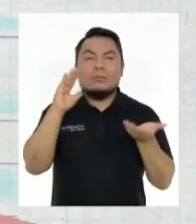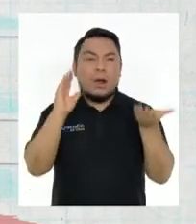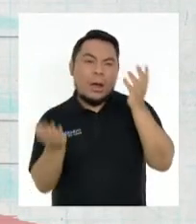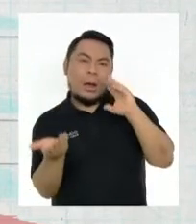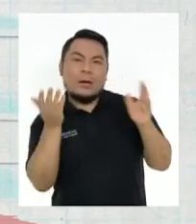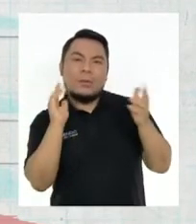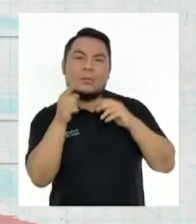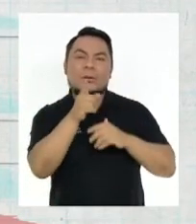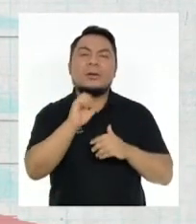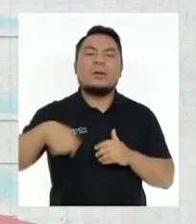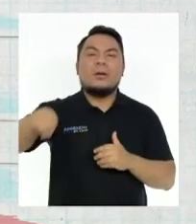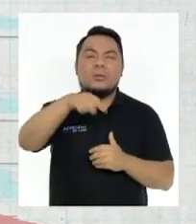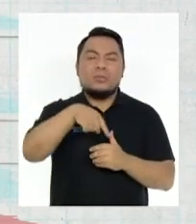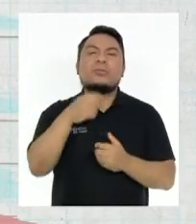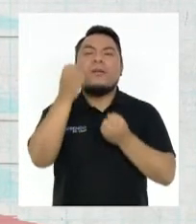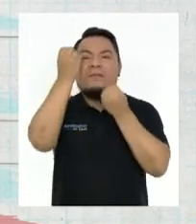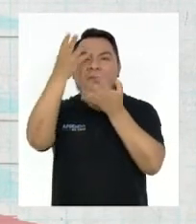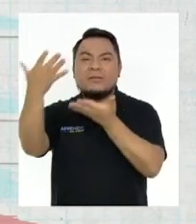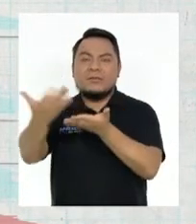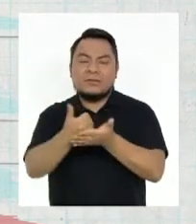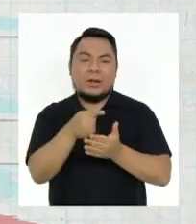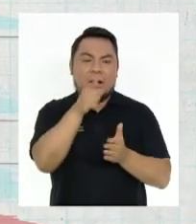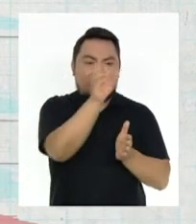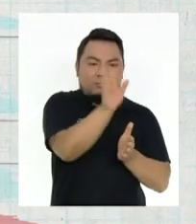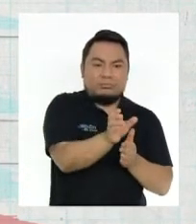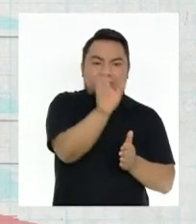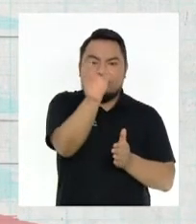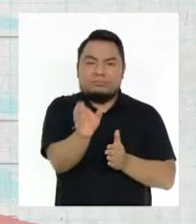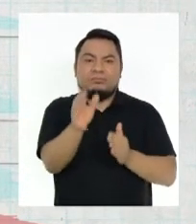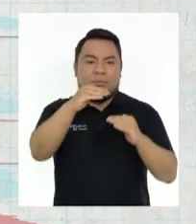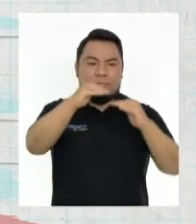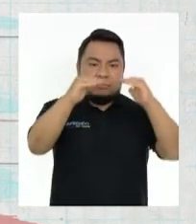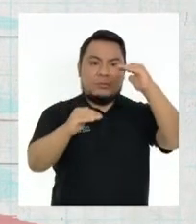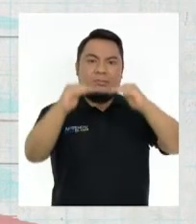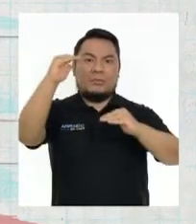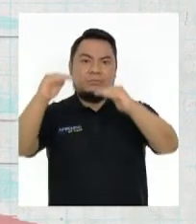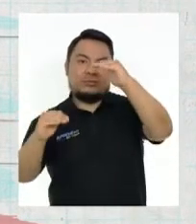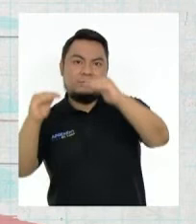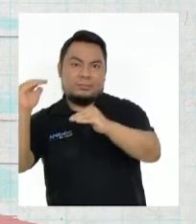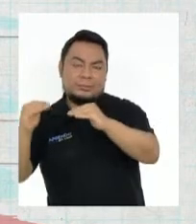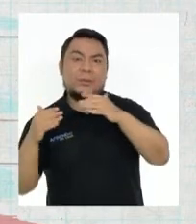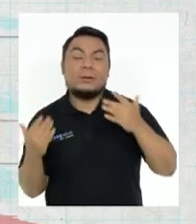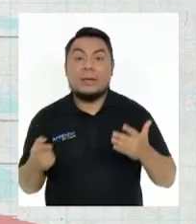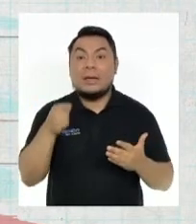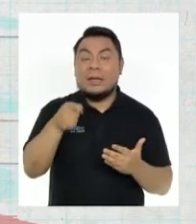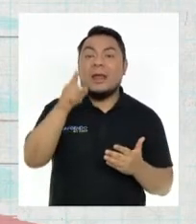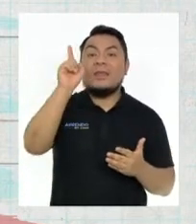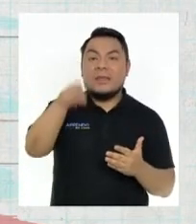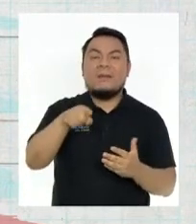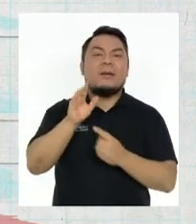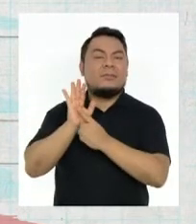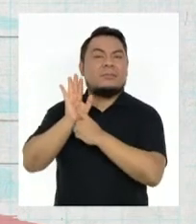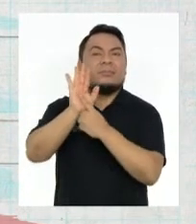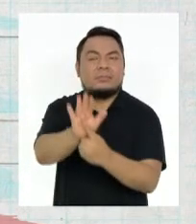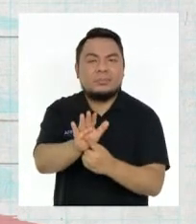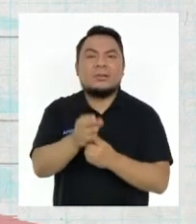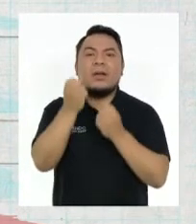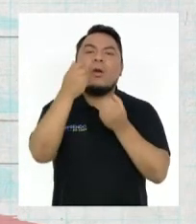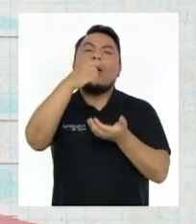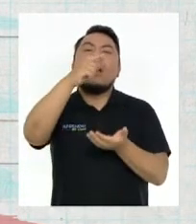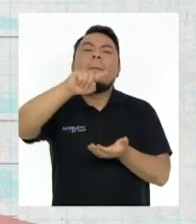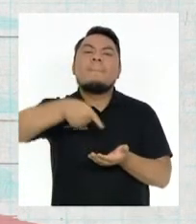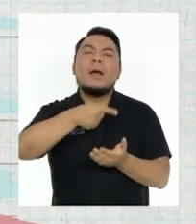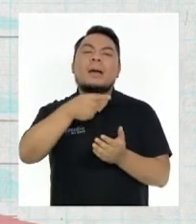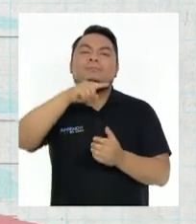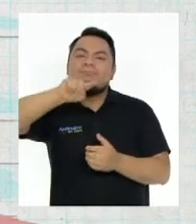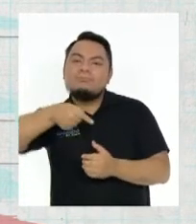comparaciones entre las partes que conforman cada barra. Para ello, las frecuencias absolutas deben expresarse en frecuencias